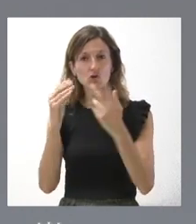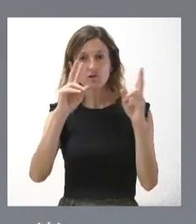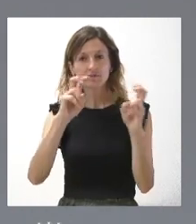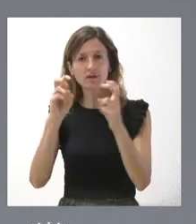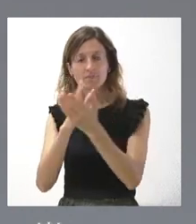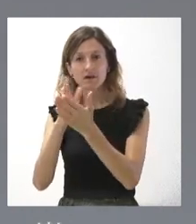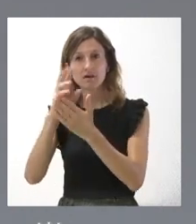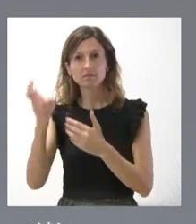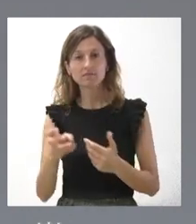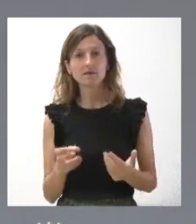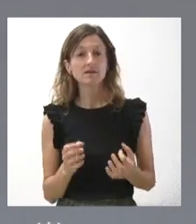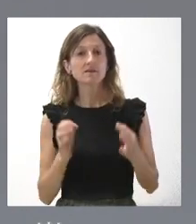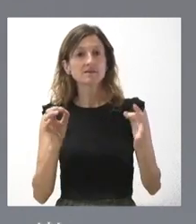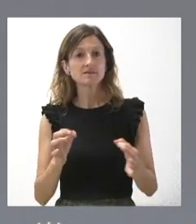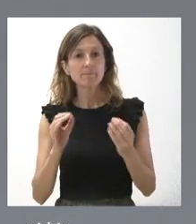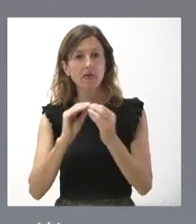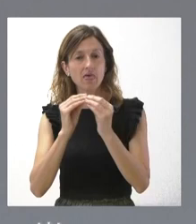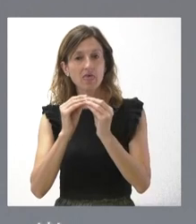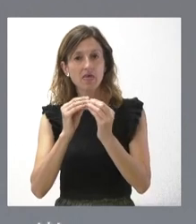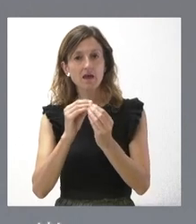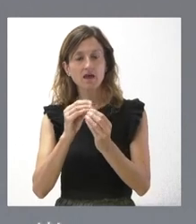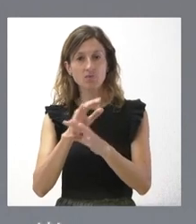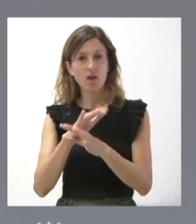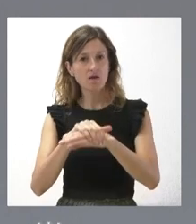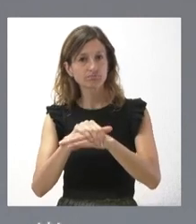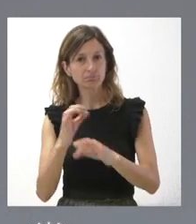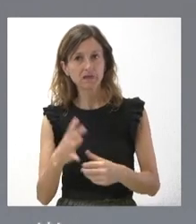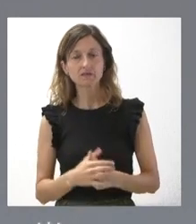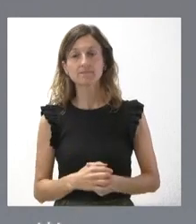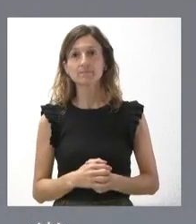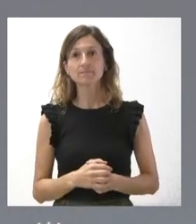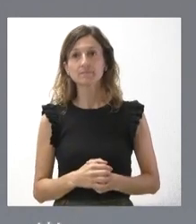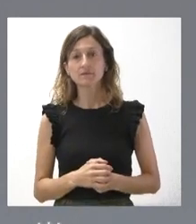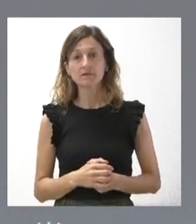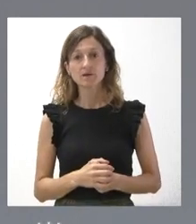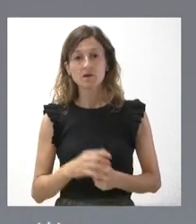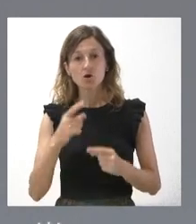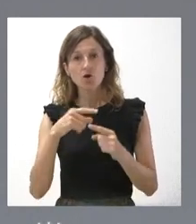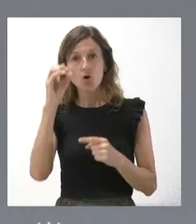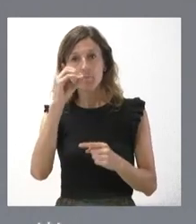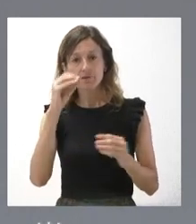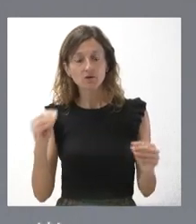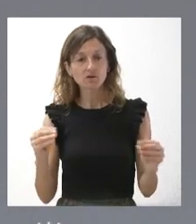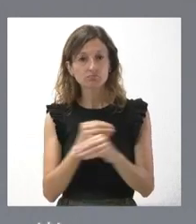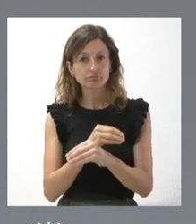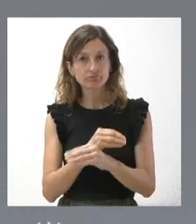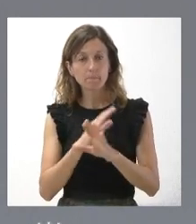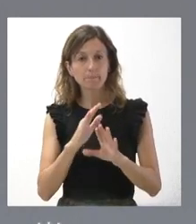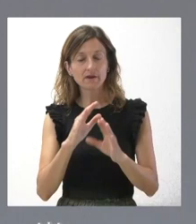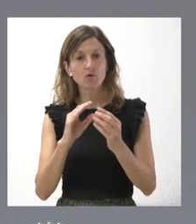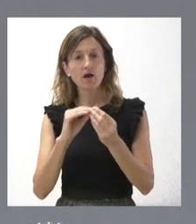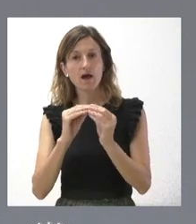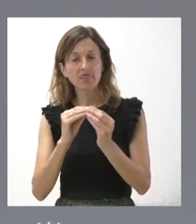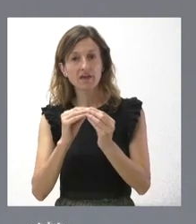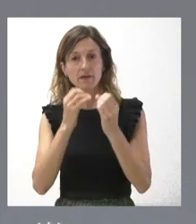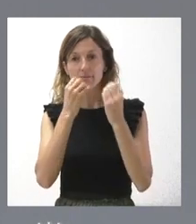asuntos que siempre se ha desarrollado con cordialidad. Estamos en desacuerdo, pero hemos desarrollado